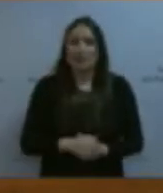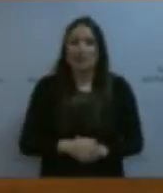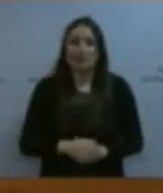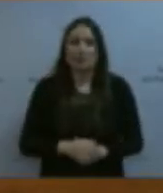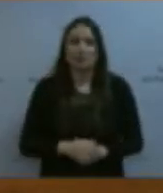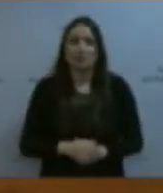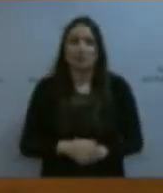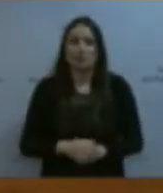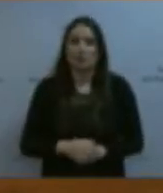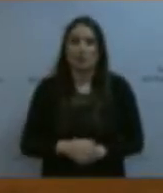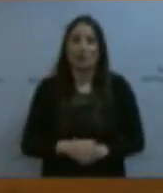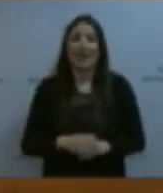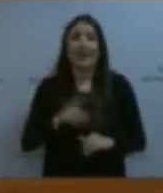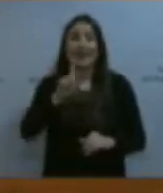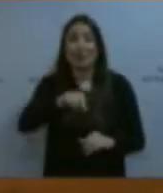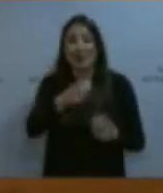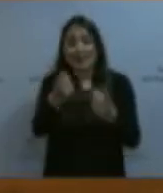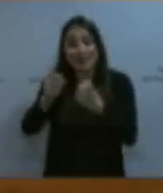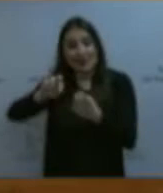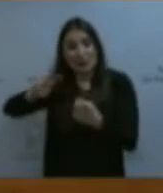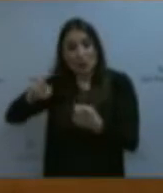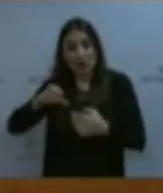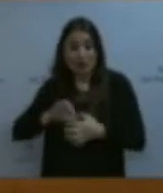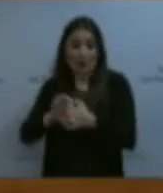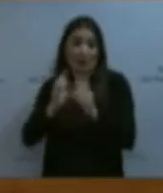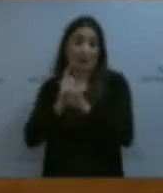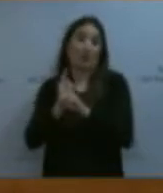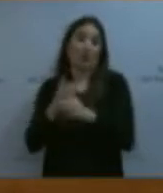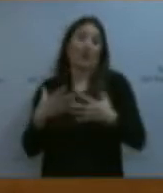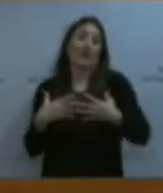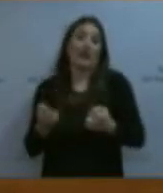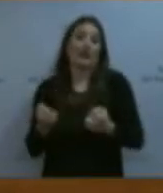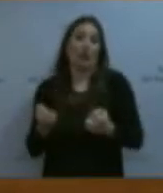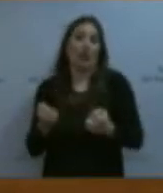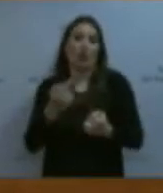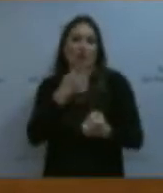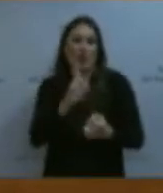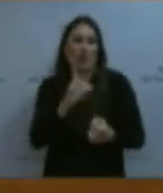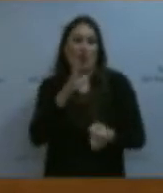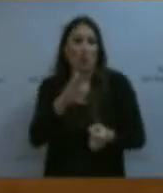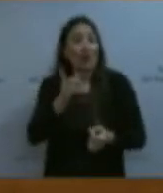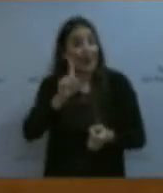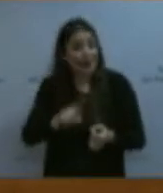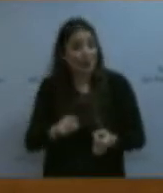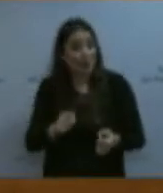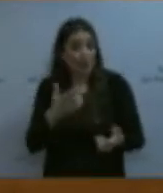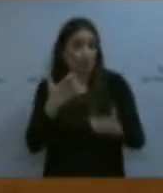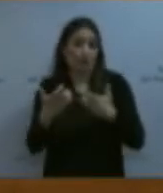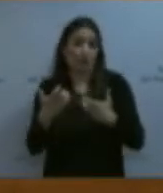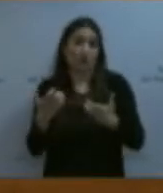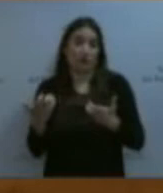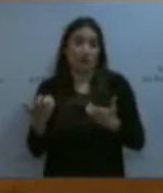señalen también otras necesidades en materia de transporte sanitario que están bien señaladas a lo largo y